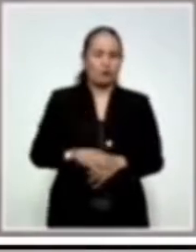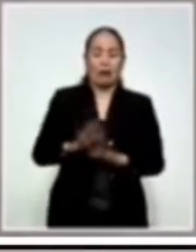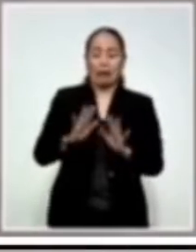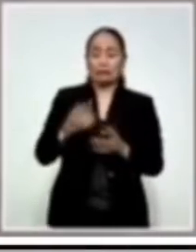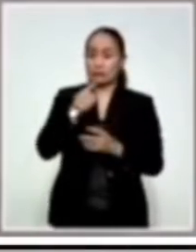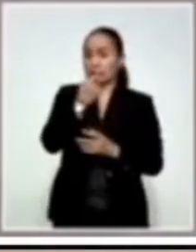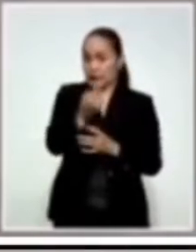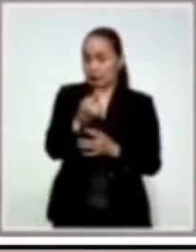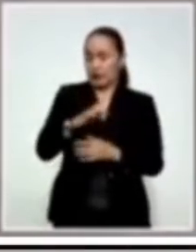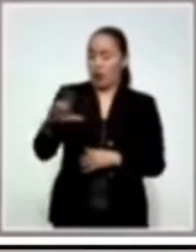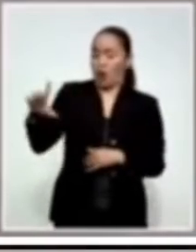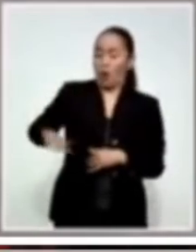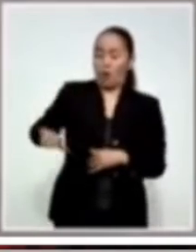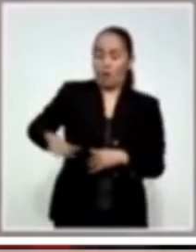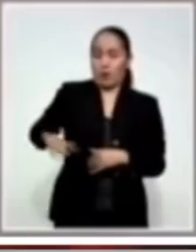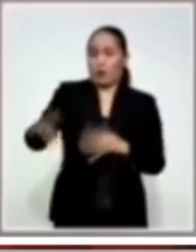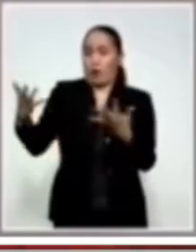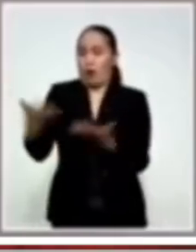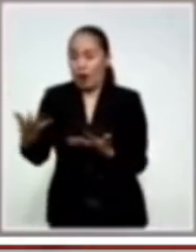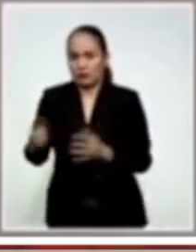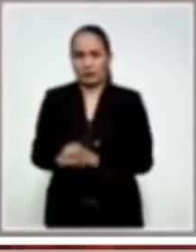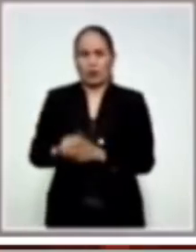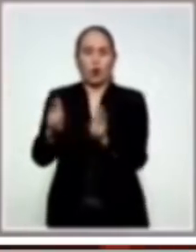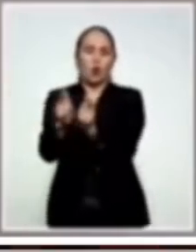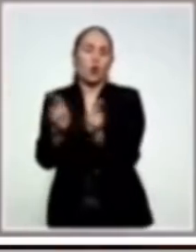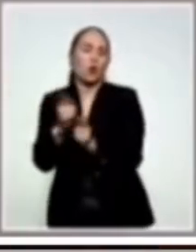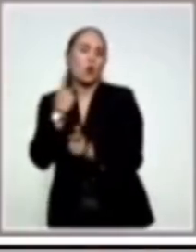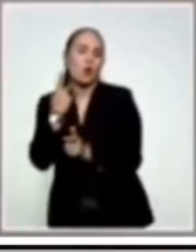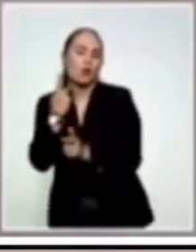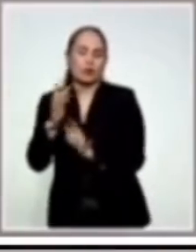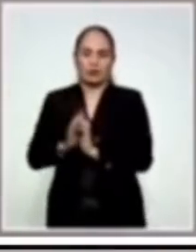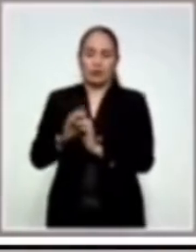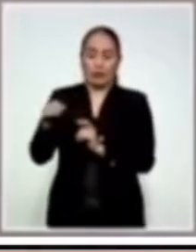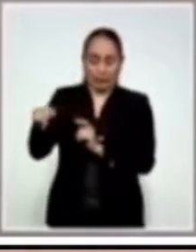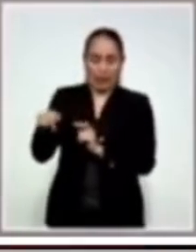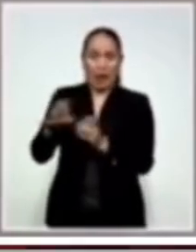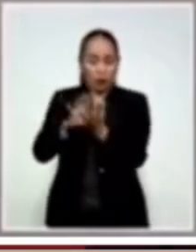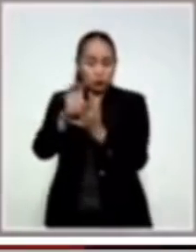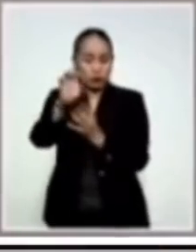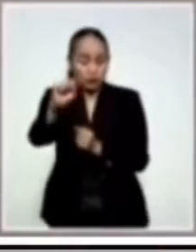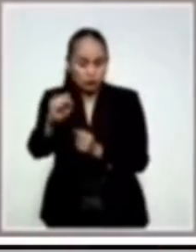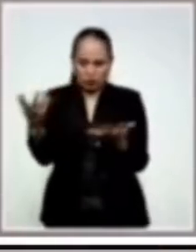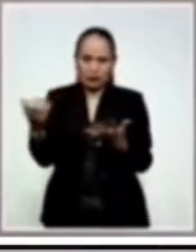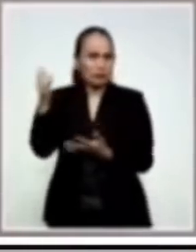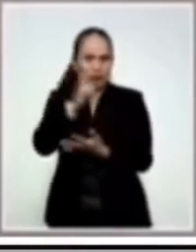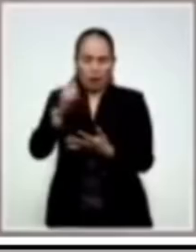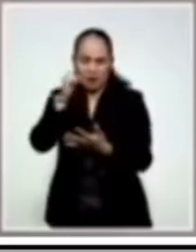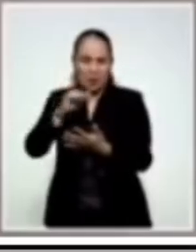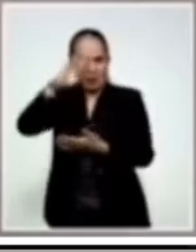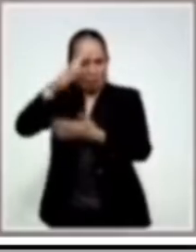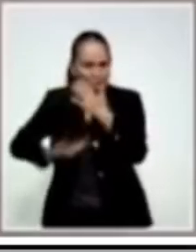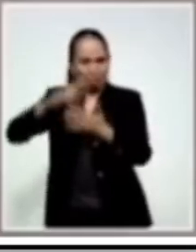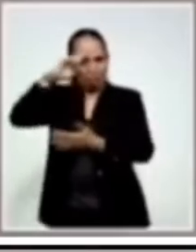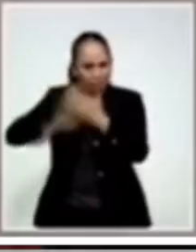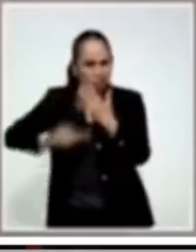gobierno y el partido en el poder es inconstitucional. De entrada es inconstitucional.